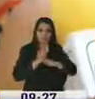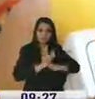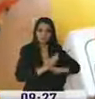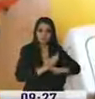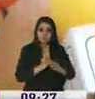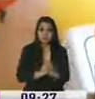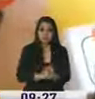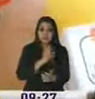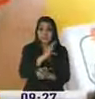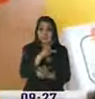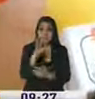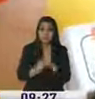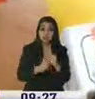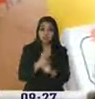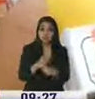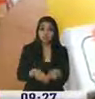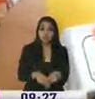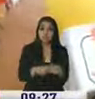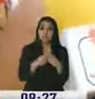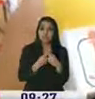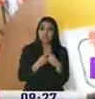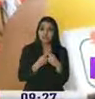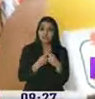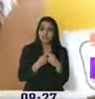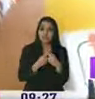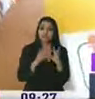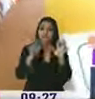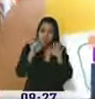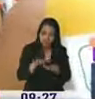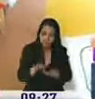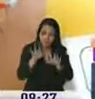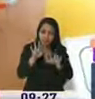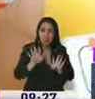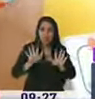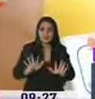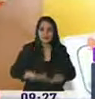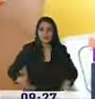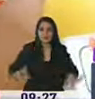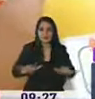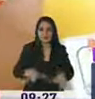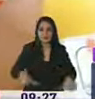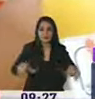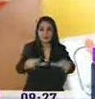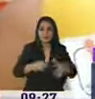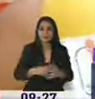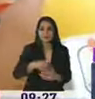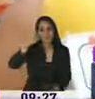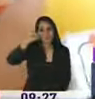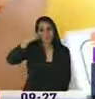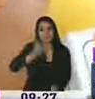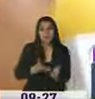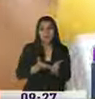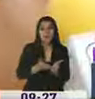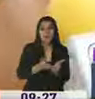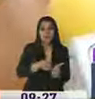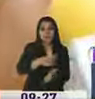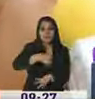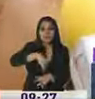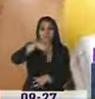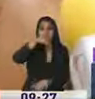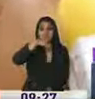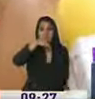los 500 años se empezó esta ceremonia, estos rituales acá, en remembranza de la balsa manteña. La balsa